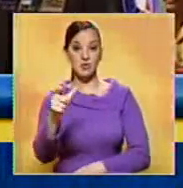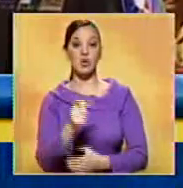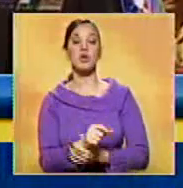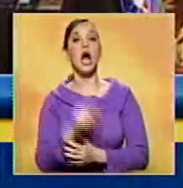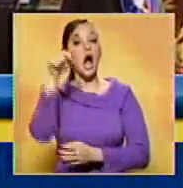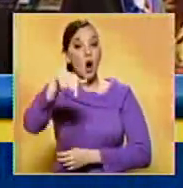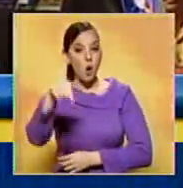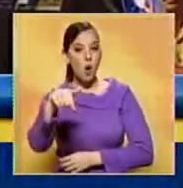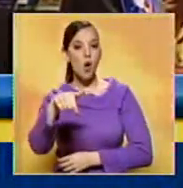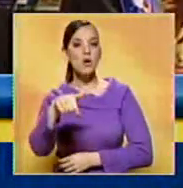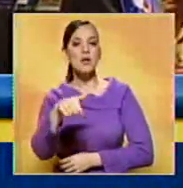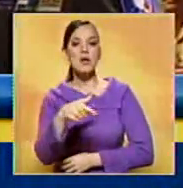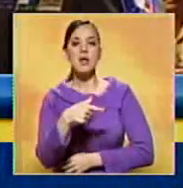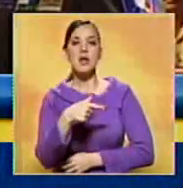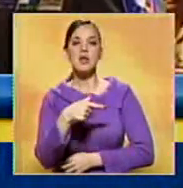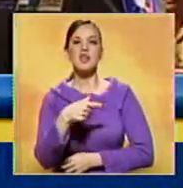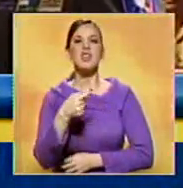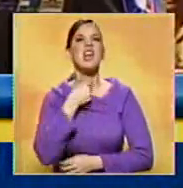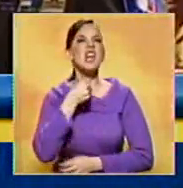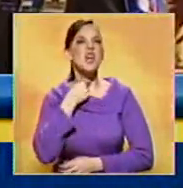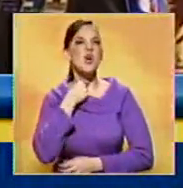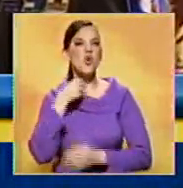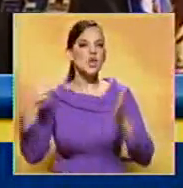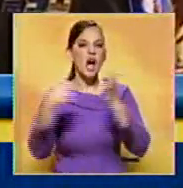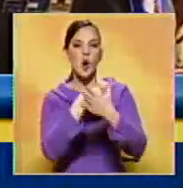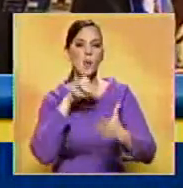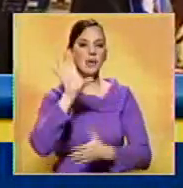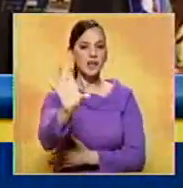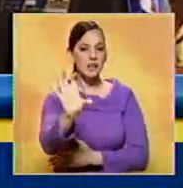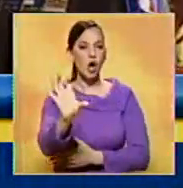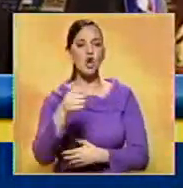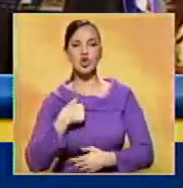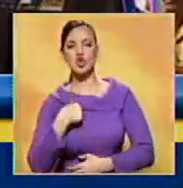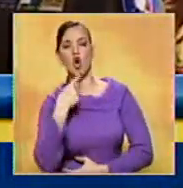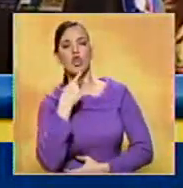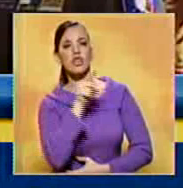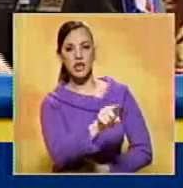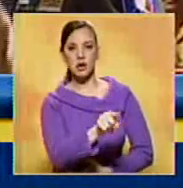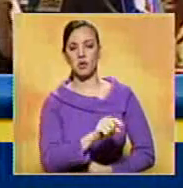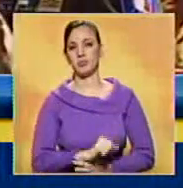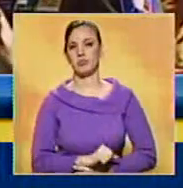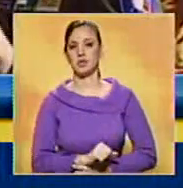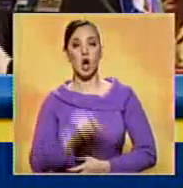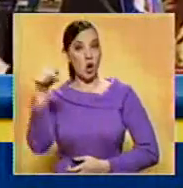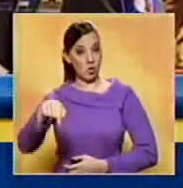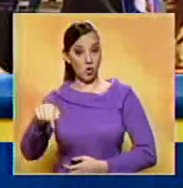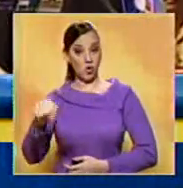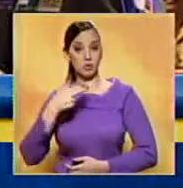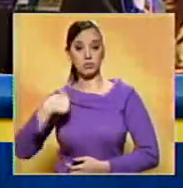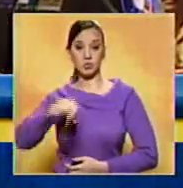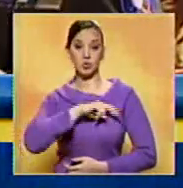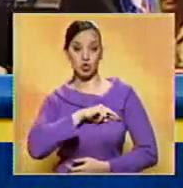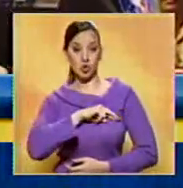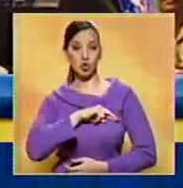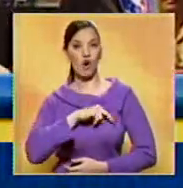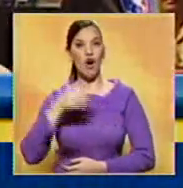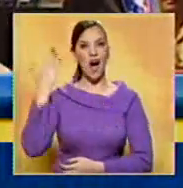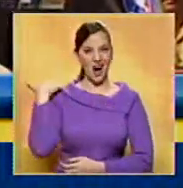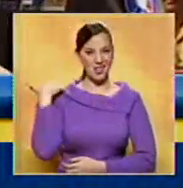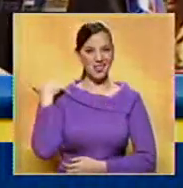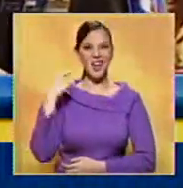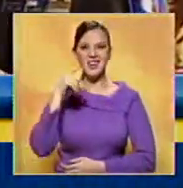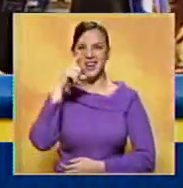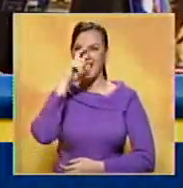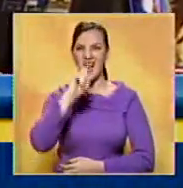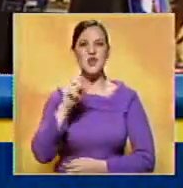acarician las ideas del golpe lo siguiente. Hoy nosotros, la promoción del